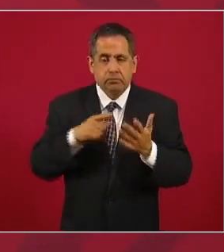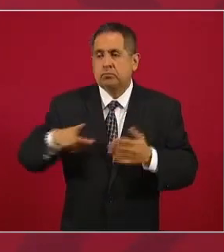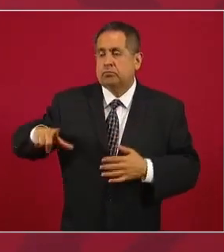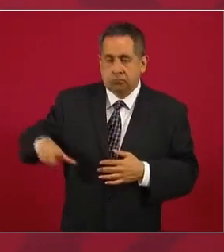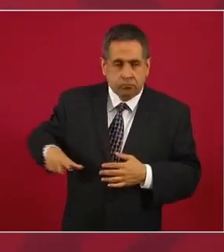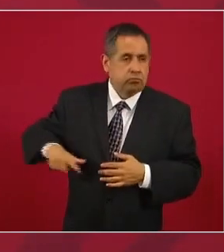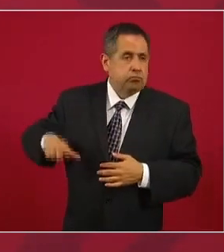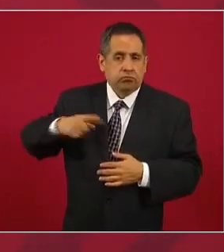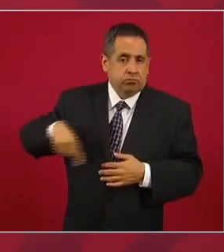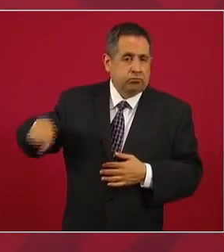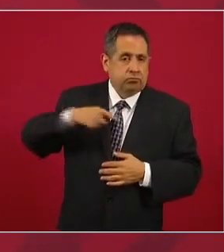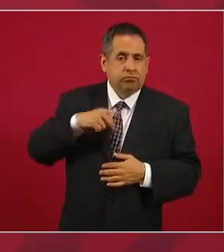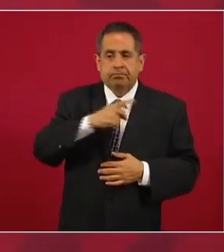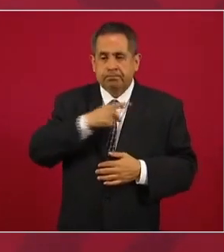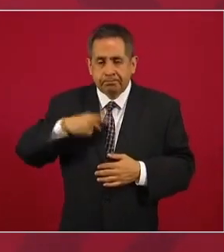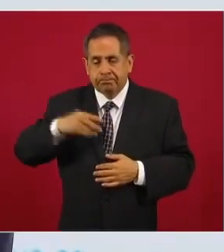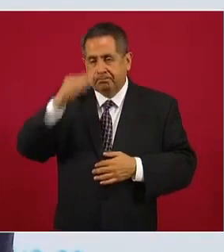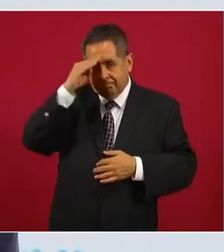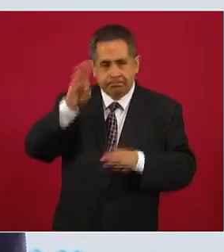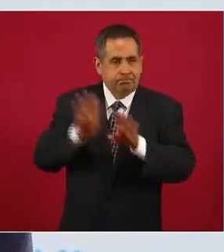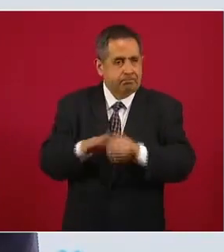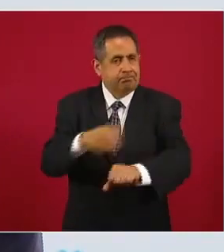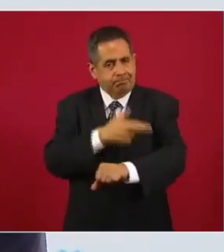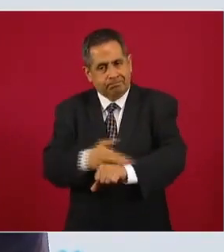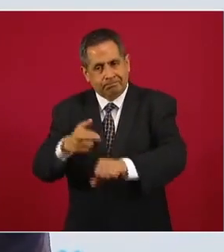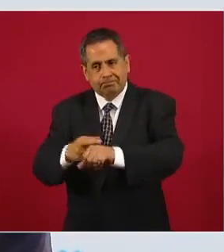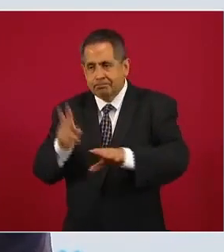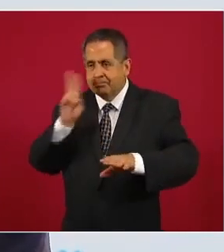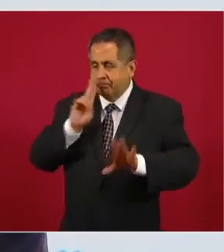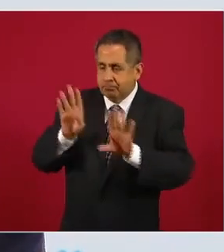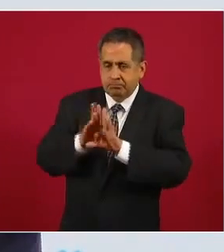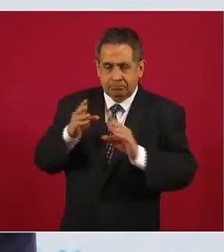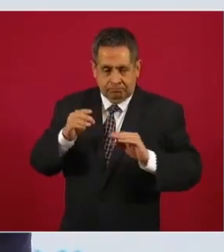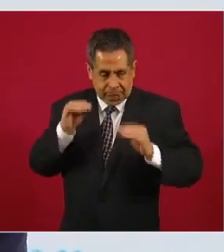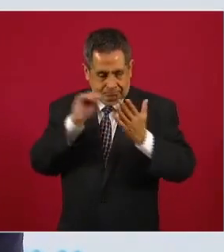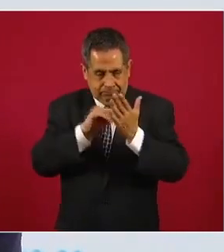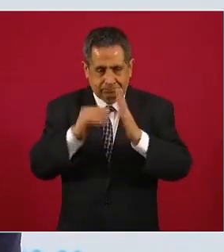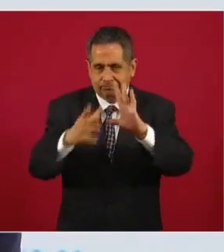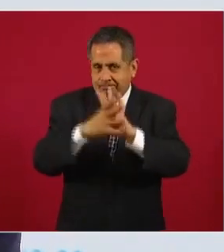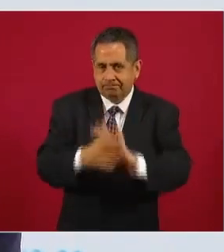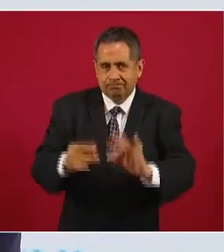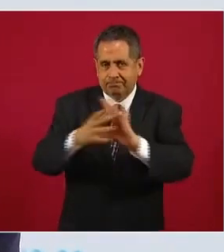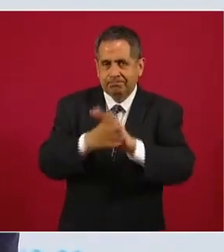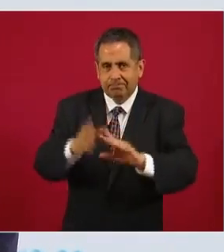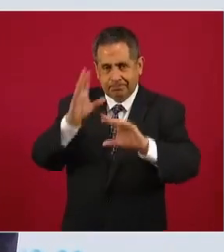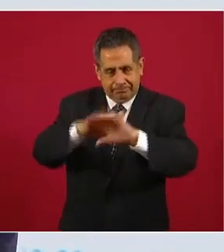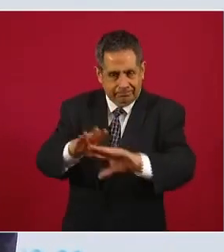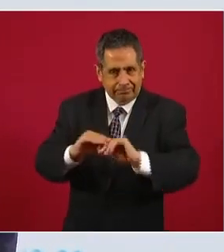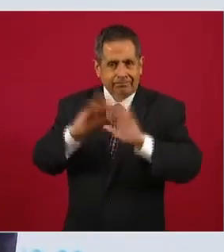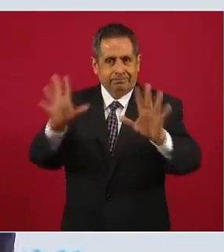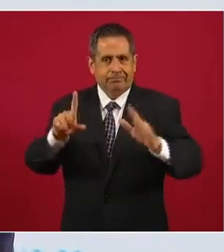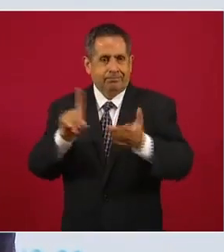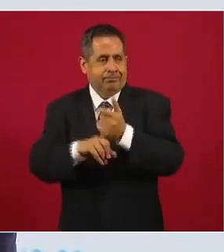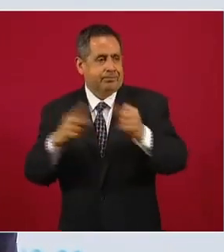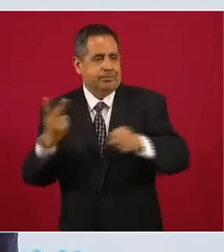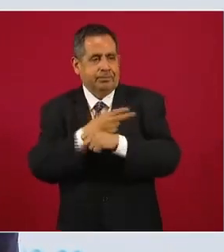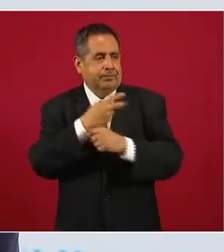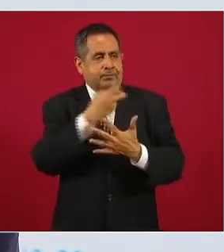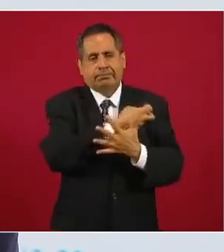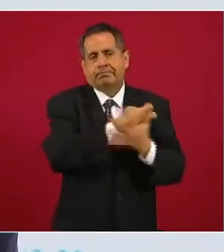Estado emprenda un proceso de esclarecimiento a este